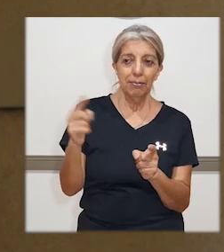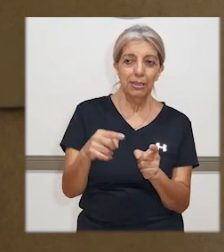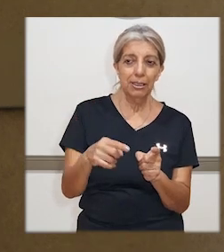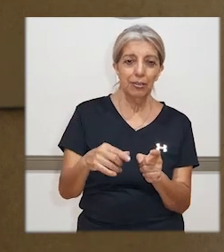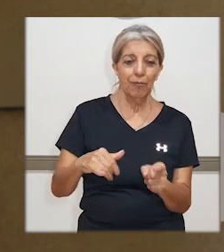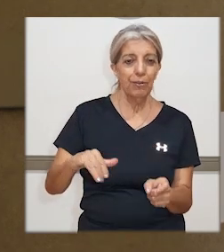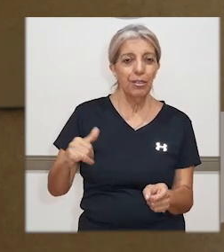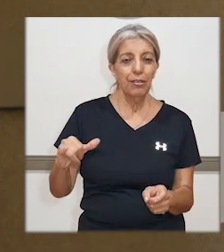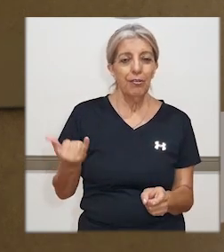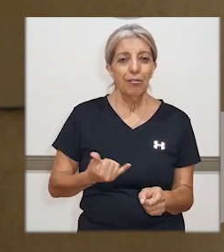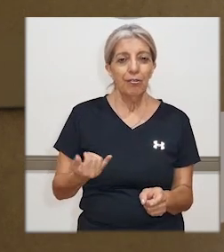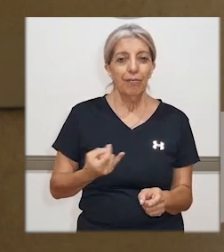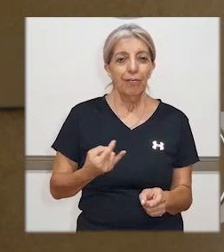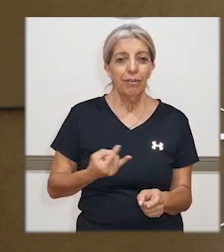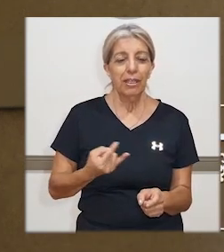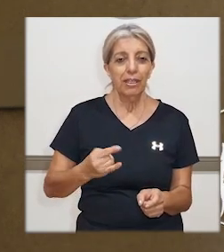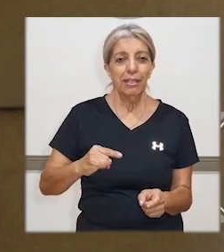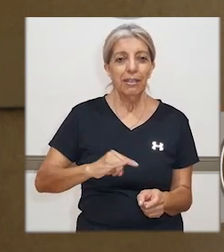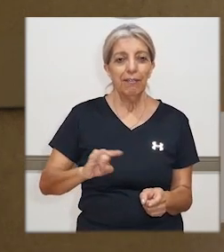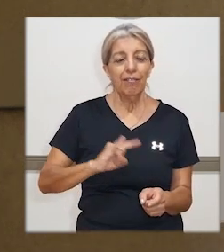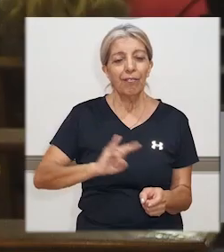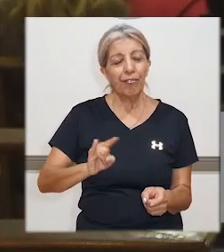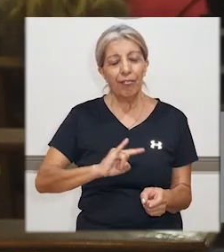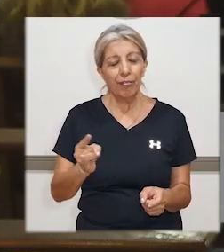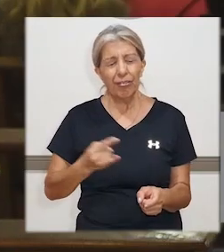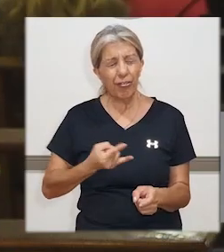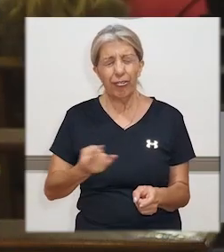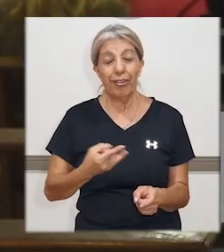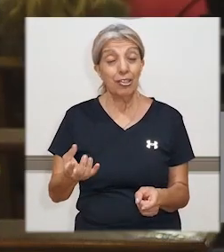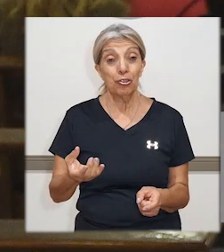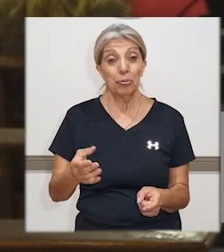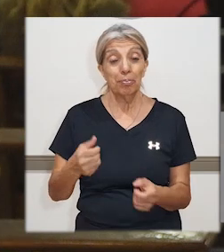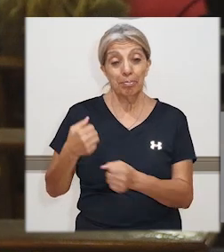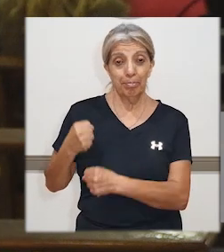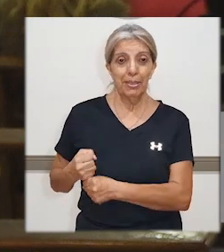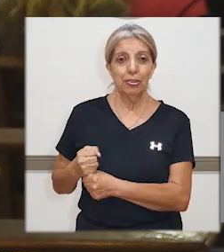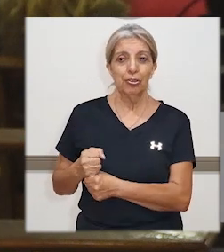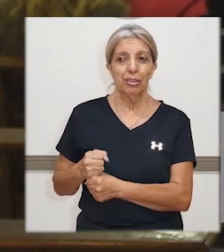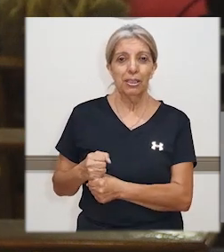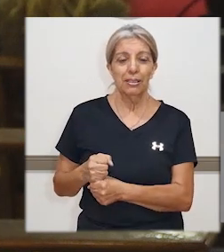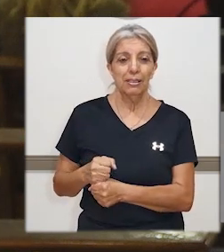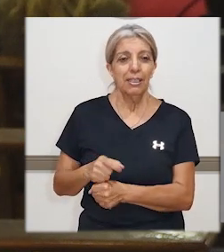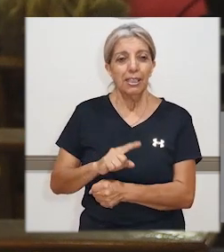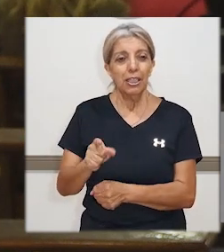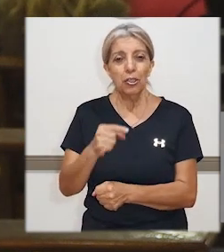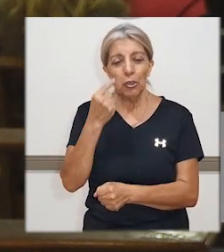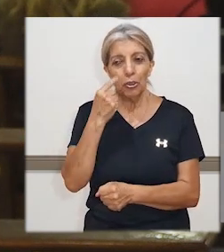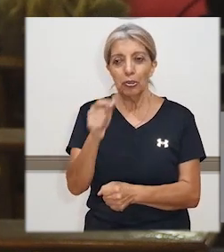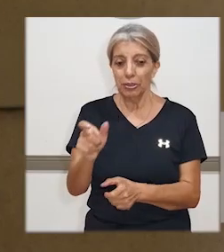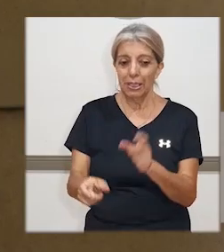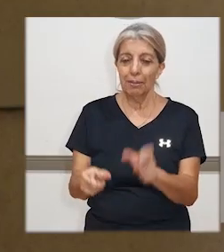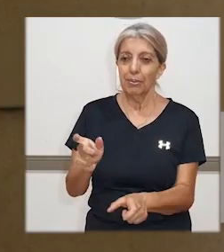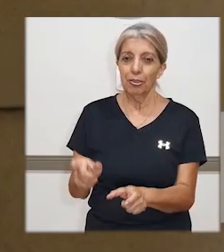propio, buscan satisfacer sus propias necesidades. No les interesan las ovejas, no las conocen,